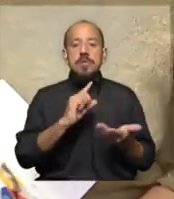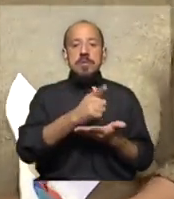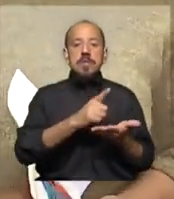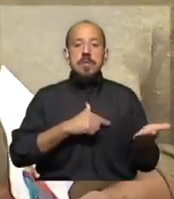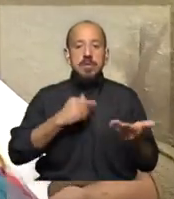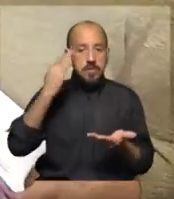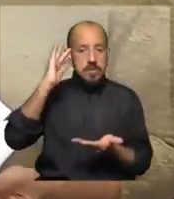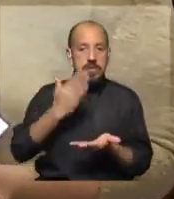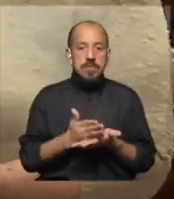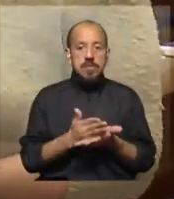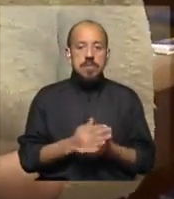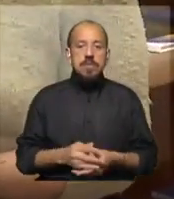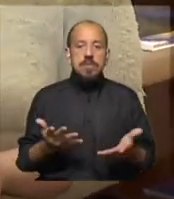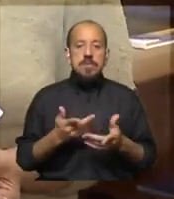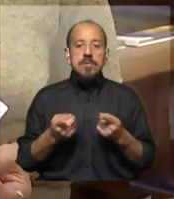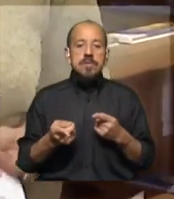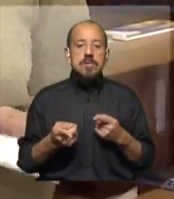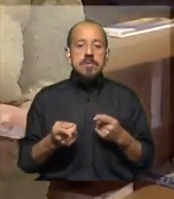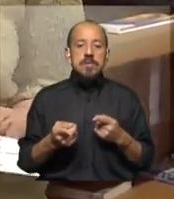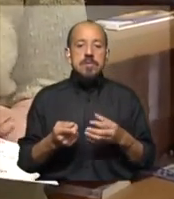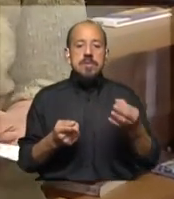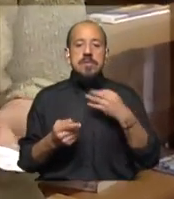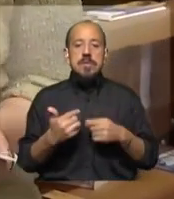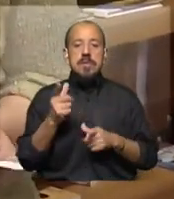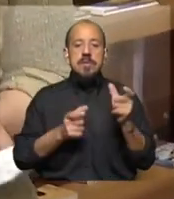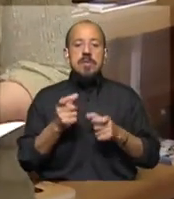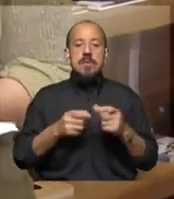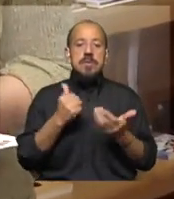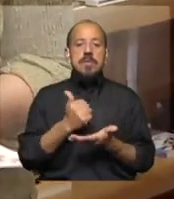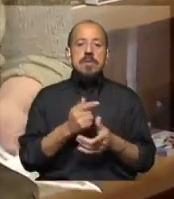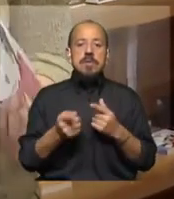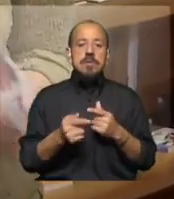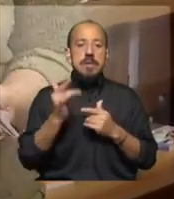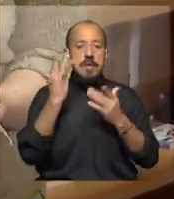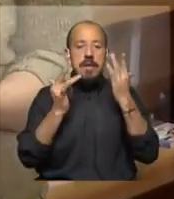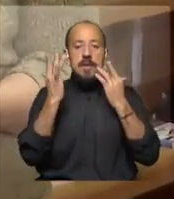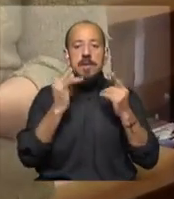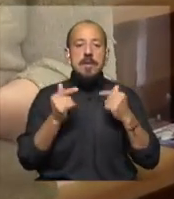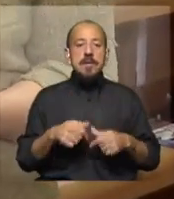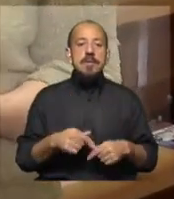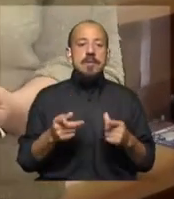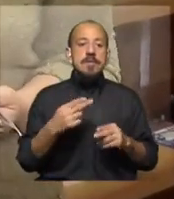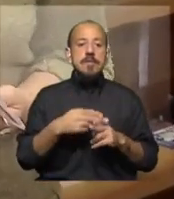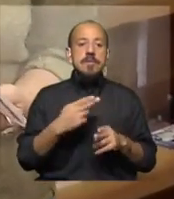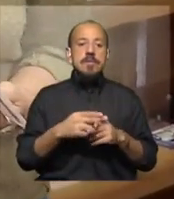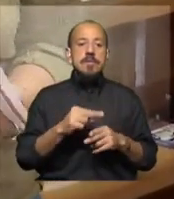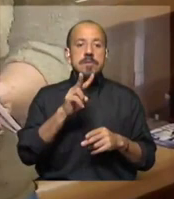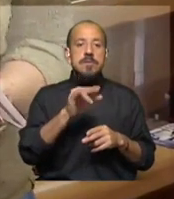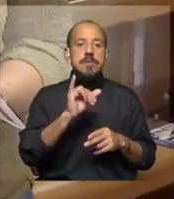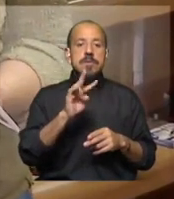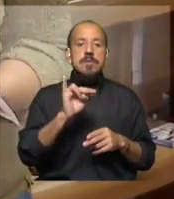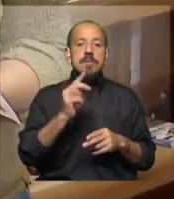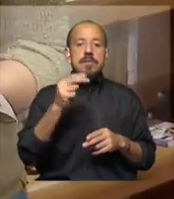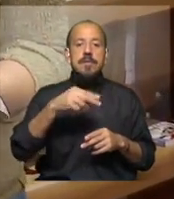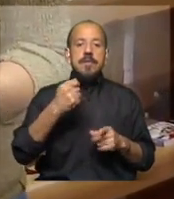y dictadura Ahora nos va a nombrar Majo a las personas que van a participar la artista que va a abrir se llama Viviana Ruiz